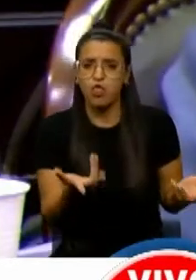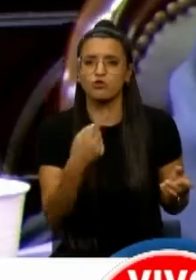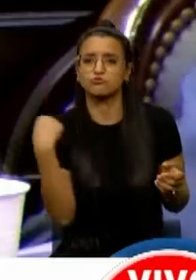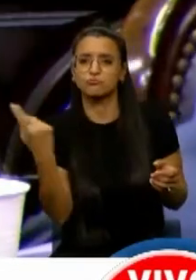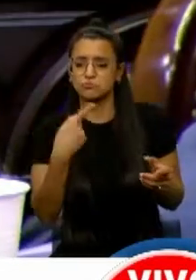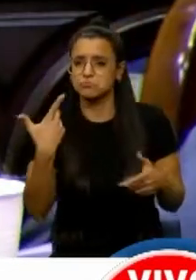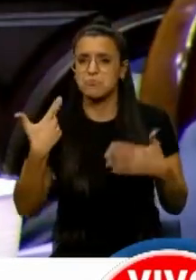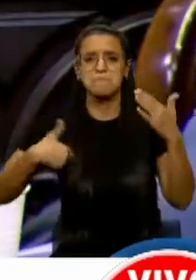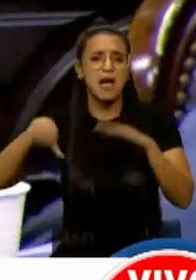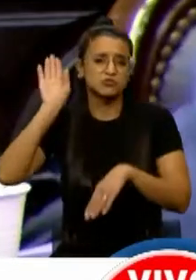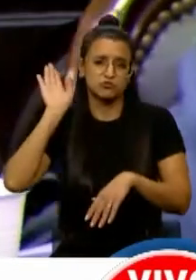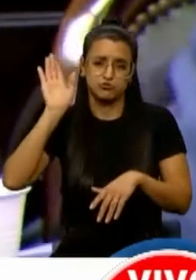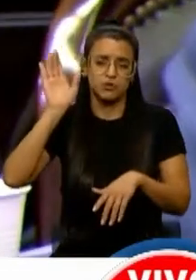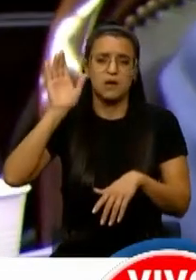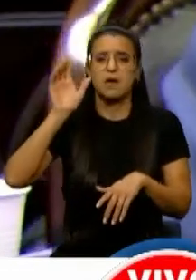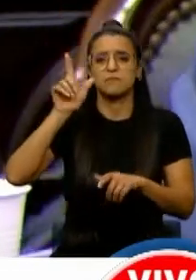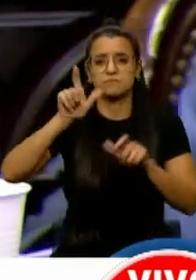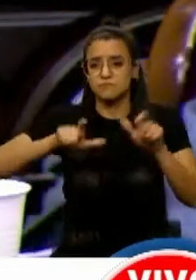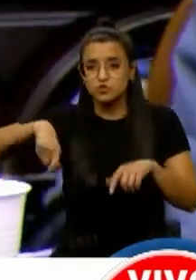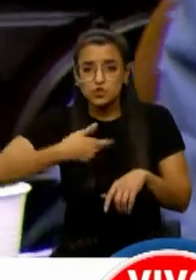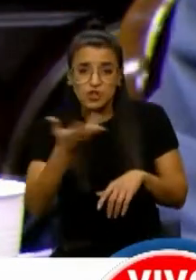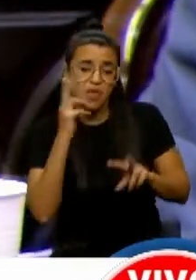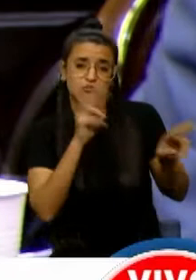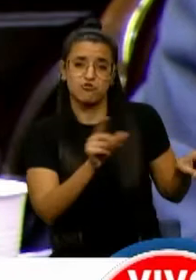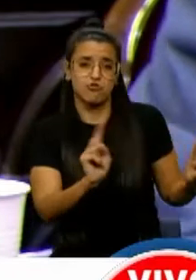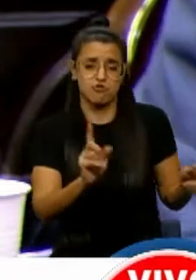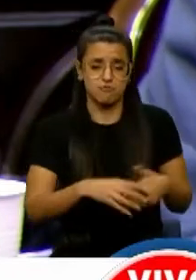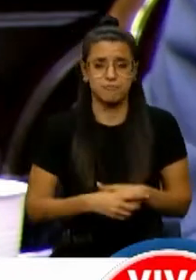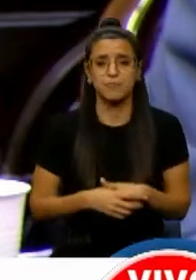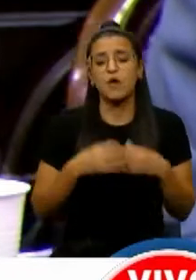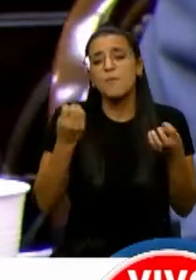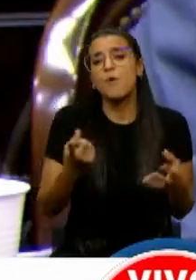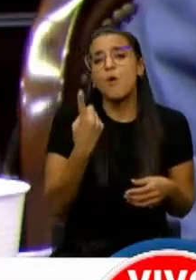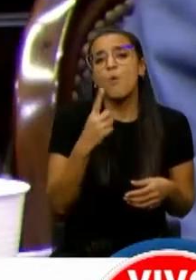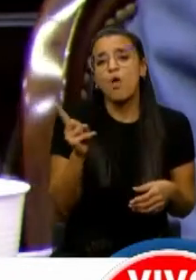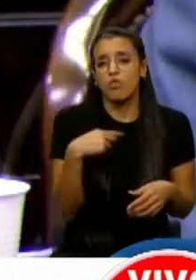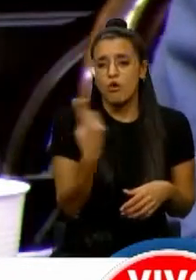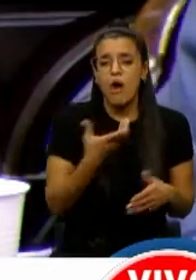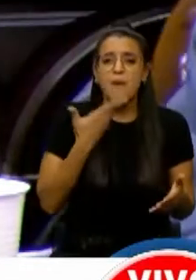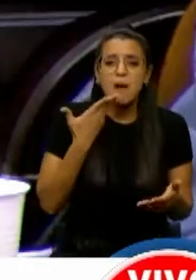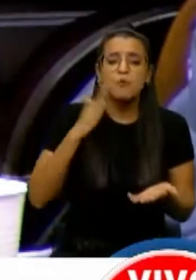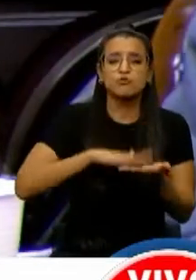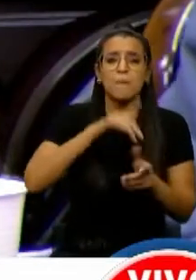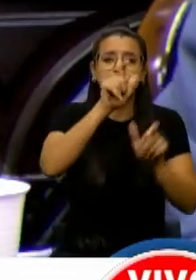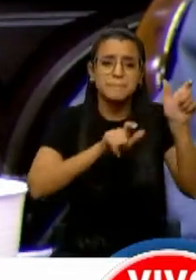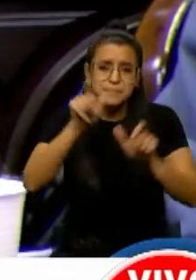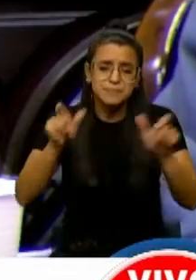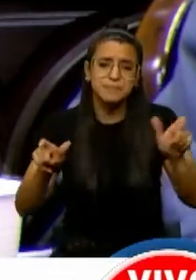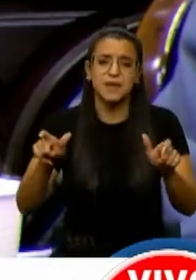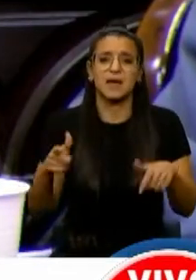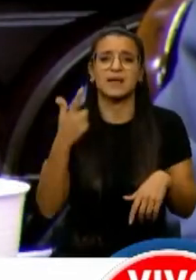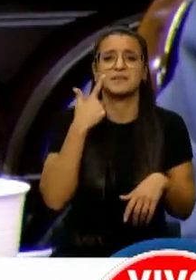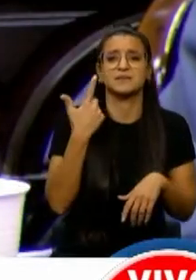no mirados por gran parte de la sociedad. Porque cuando hablamos de personas en situación de